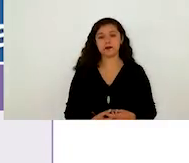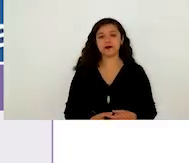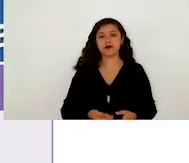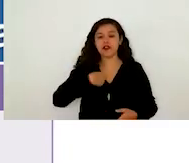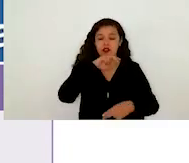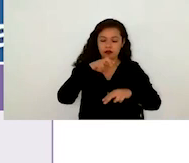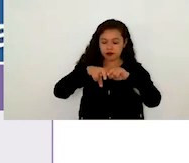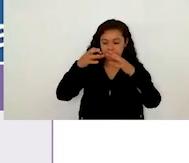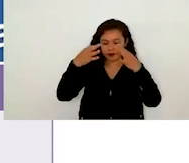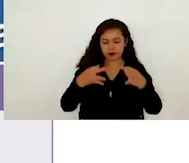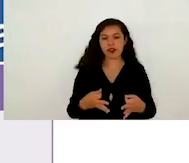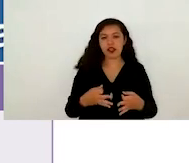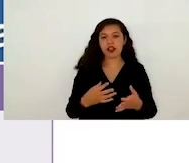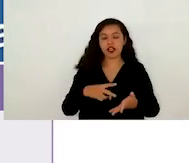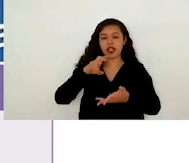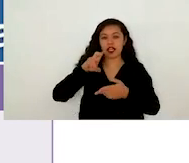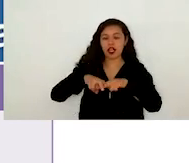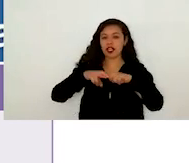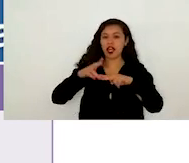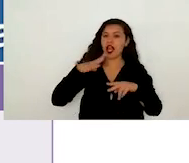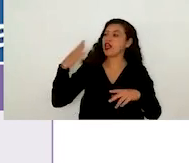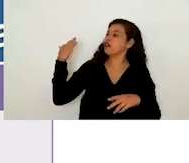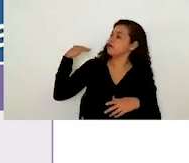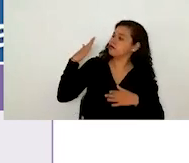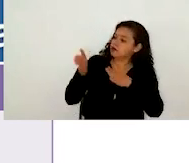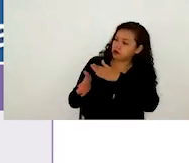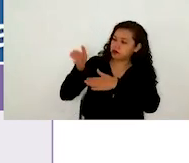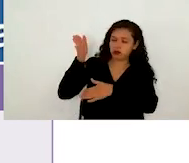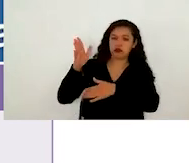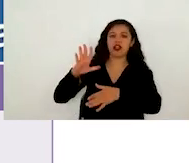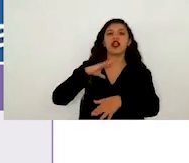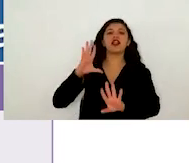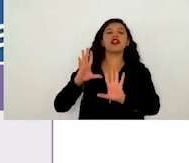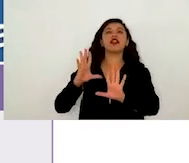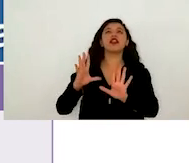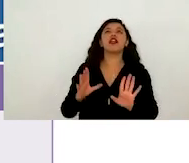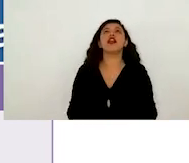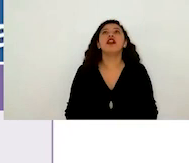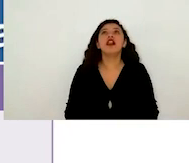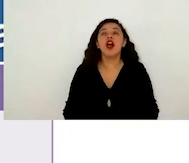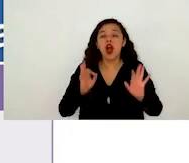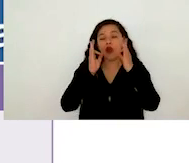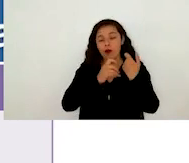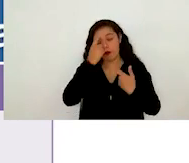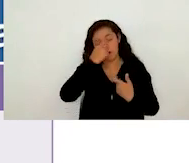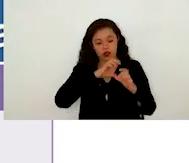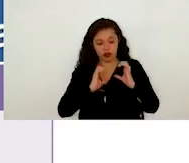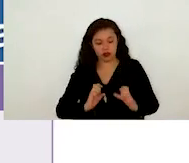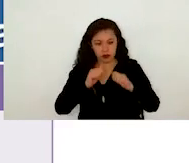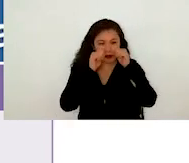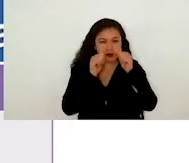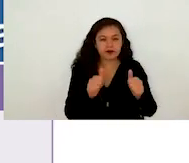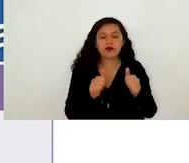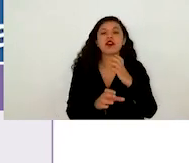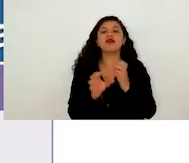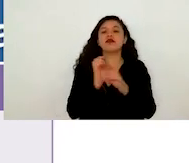correctamente porque la silla tiene un respaldo esto quiere decir que hay una posición de atención las señales